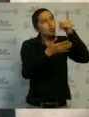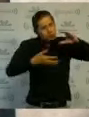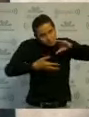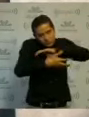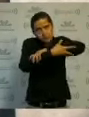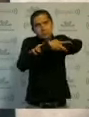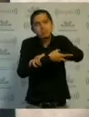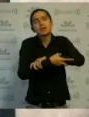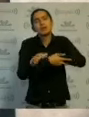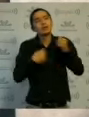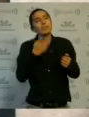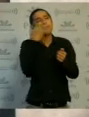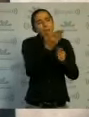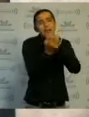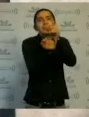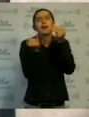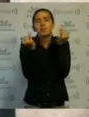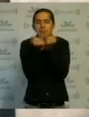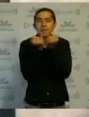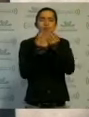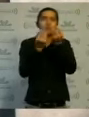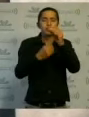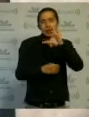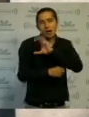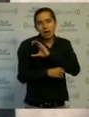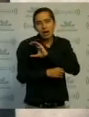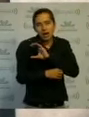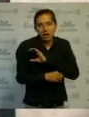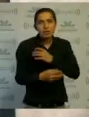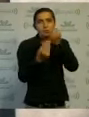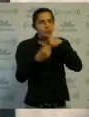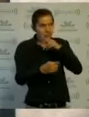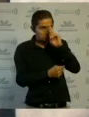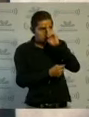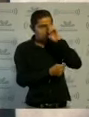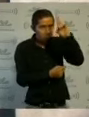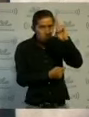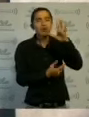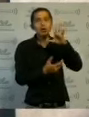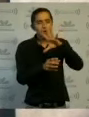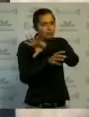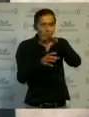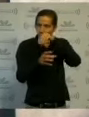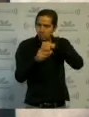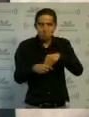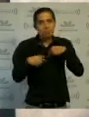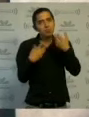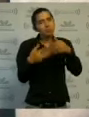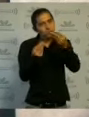pedirles fraternalmente, con mucho cariño, con mucho respeto y con todo el